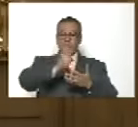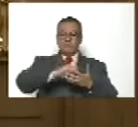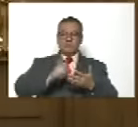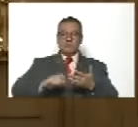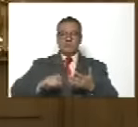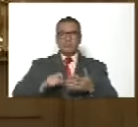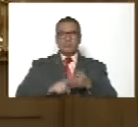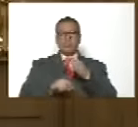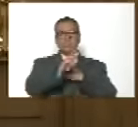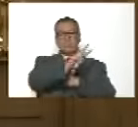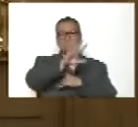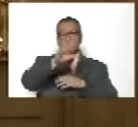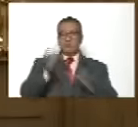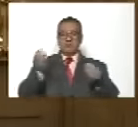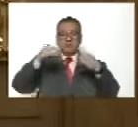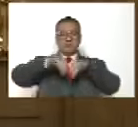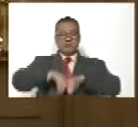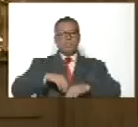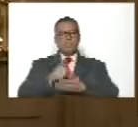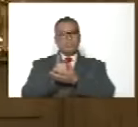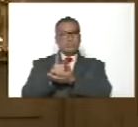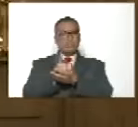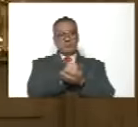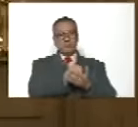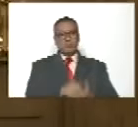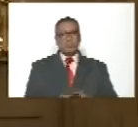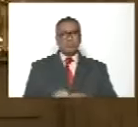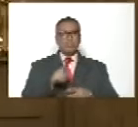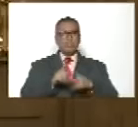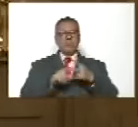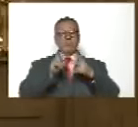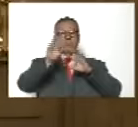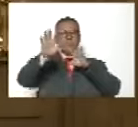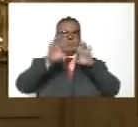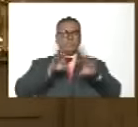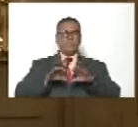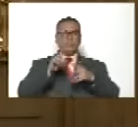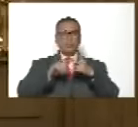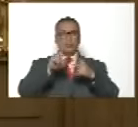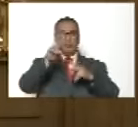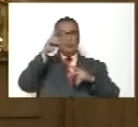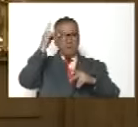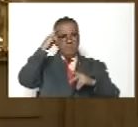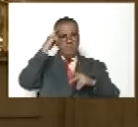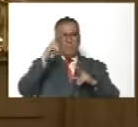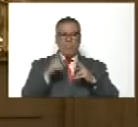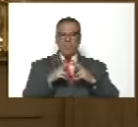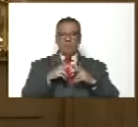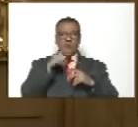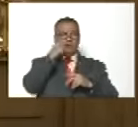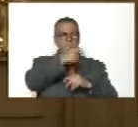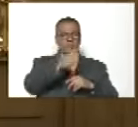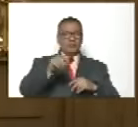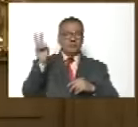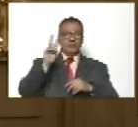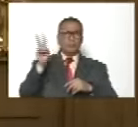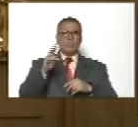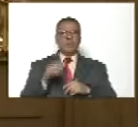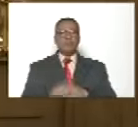menos 25 acuerdos de cooperación entre ambos países, entre ambos pueblos. Debe saber el pueblo de